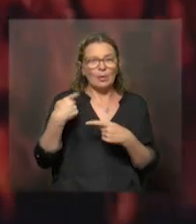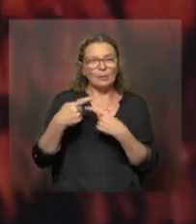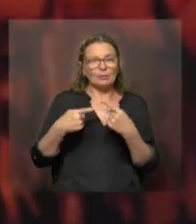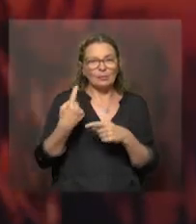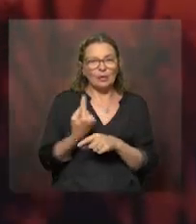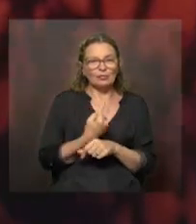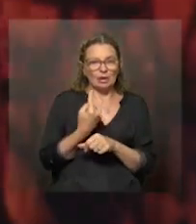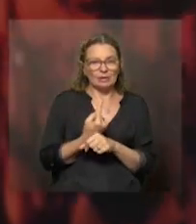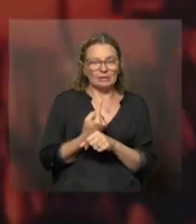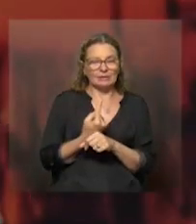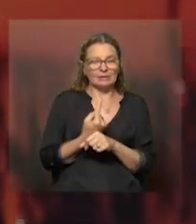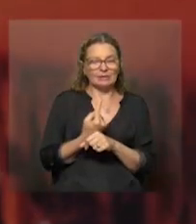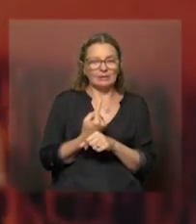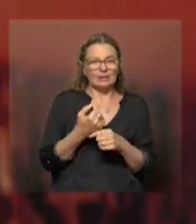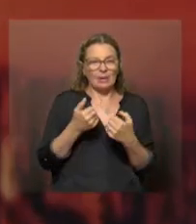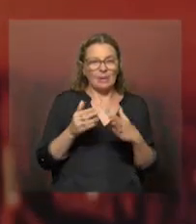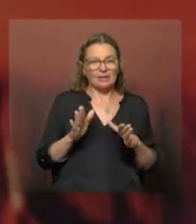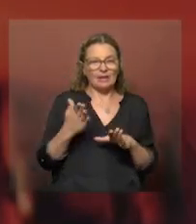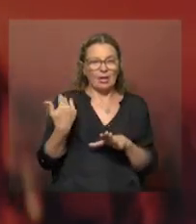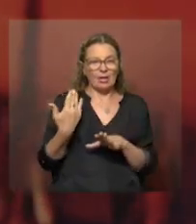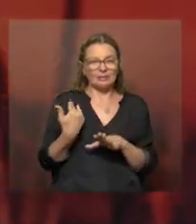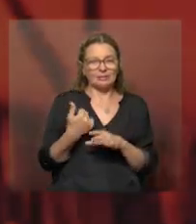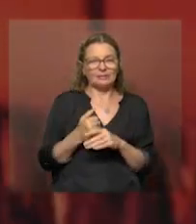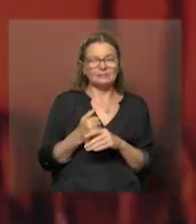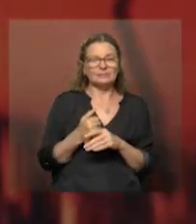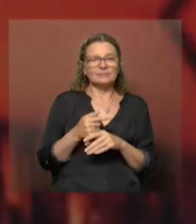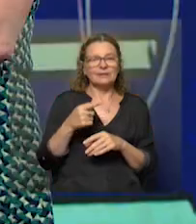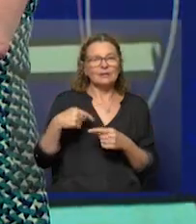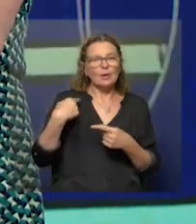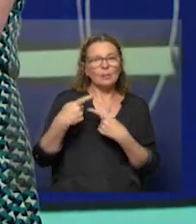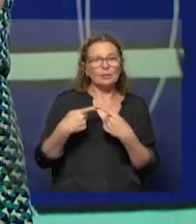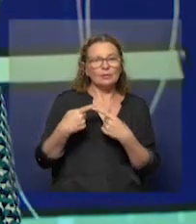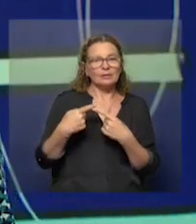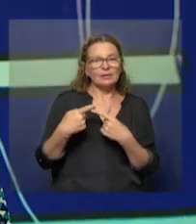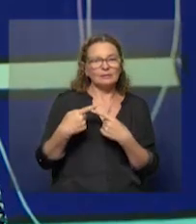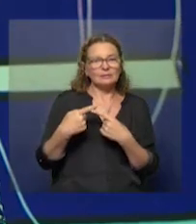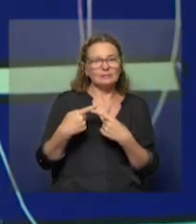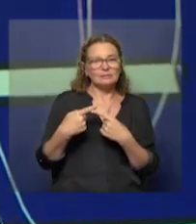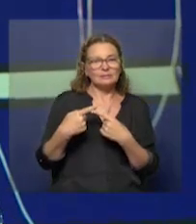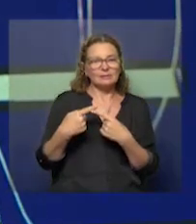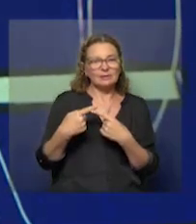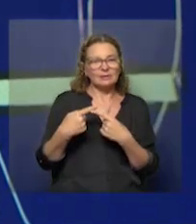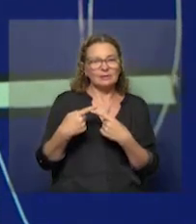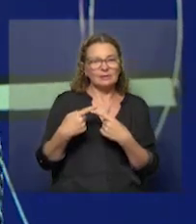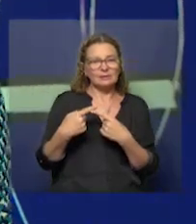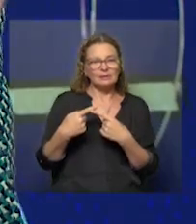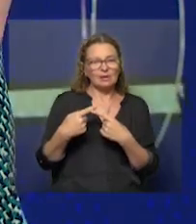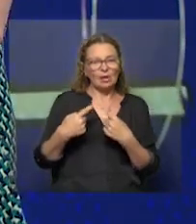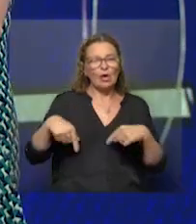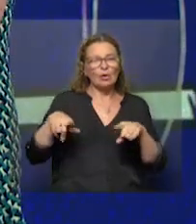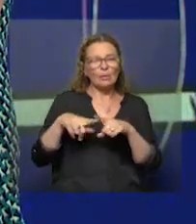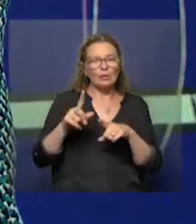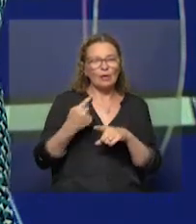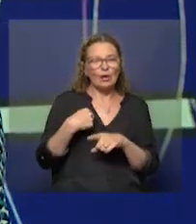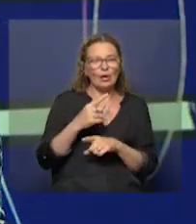solista que había empezado a tener en su momento. ¿Y en ese proceso, perdón, era tipo con banda? No, banda estaba